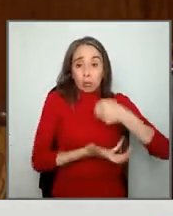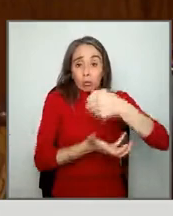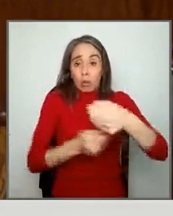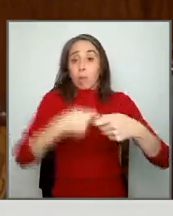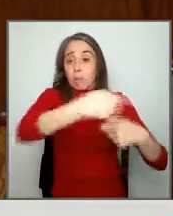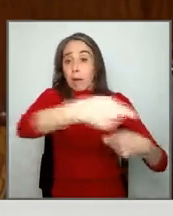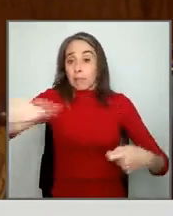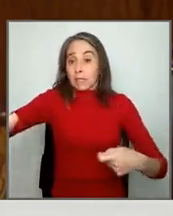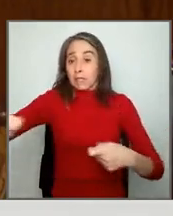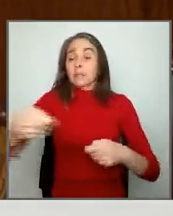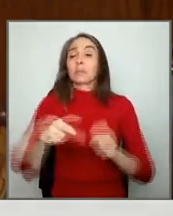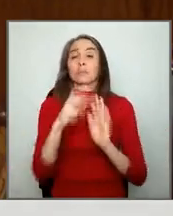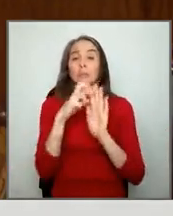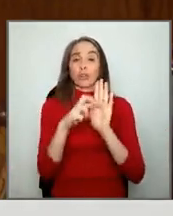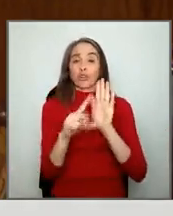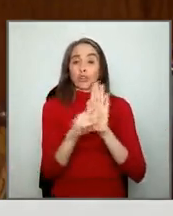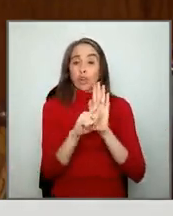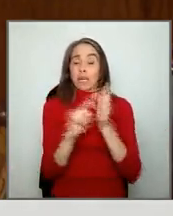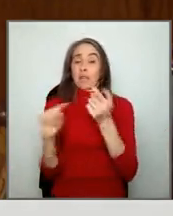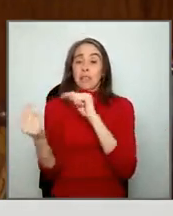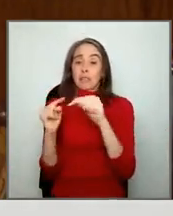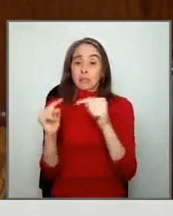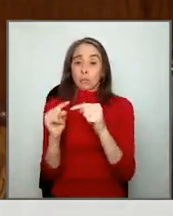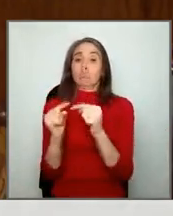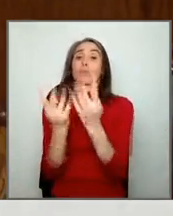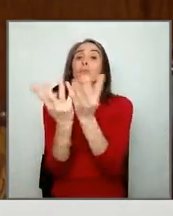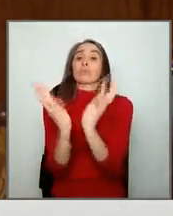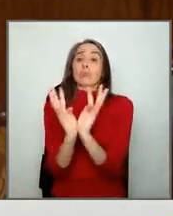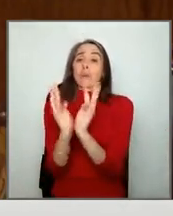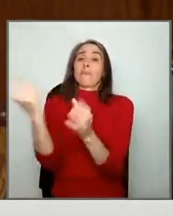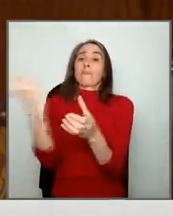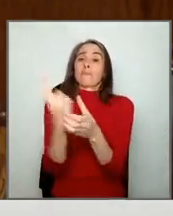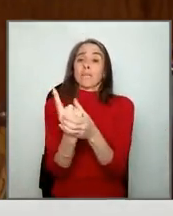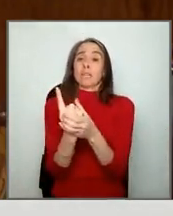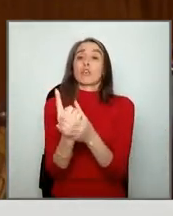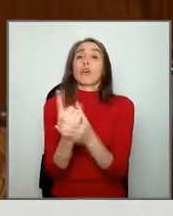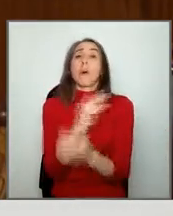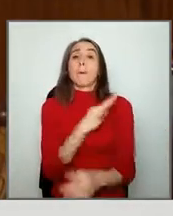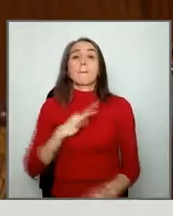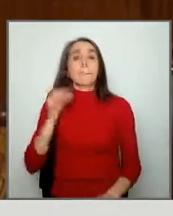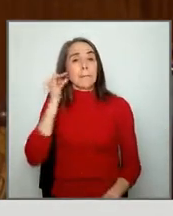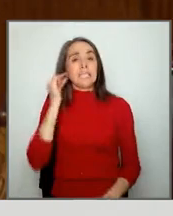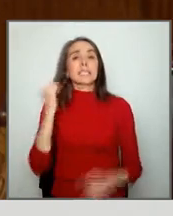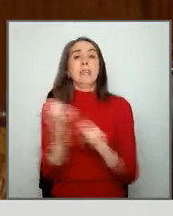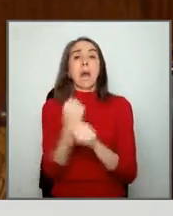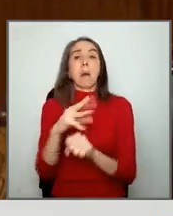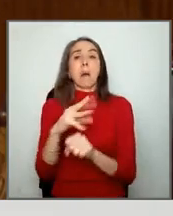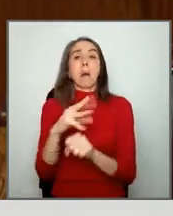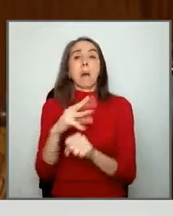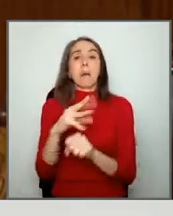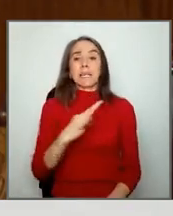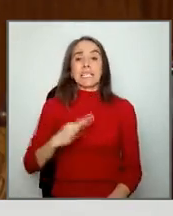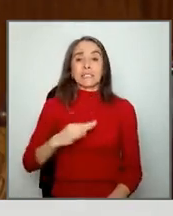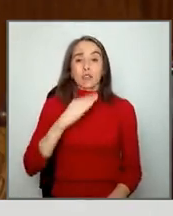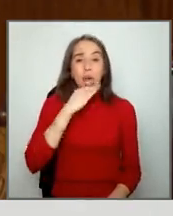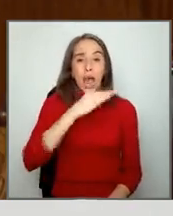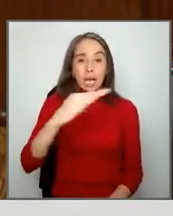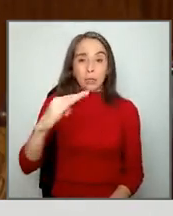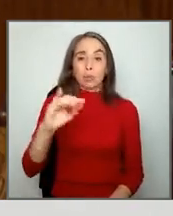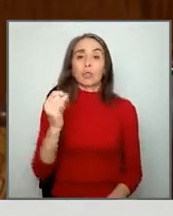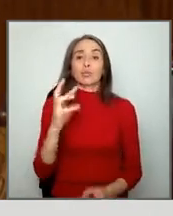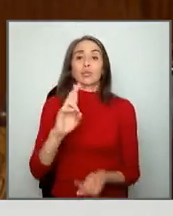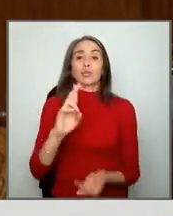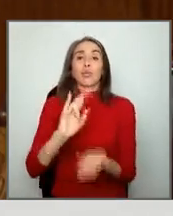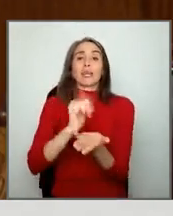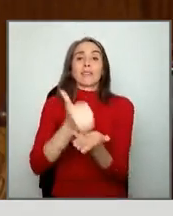proyecto de ley Se recibió la opinión de la ministra de obras públicas del ministro de agricultura y del superintendente de servicios sanitario